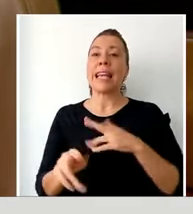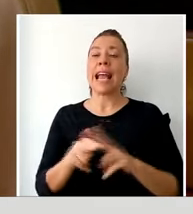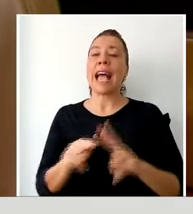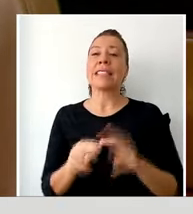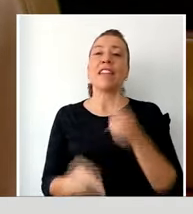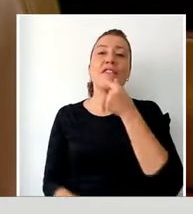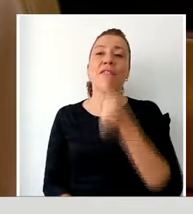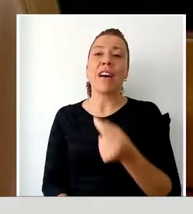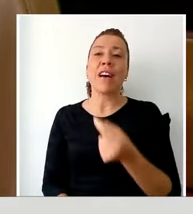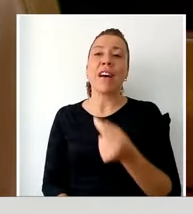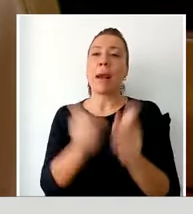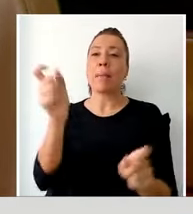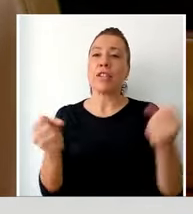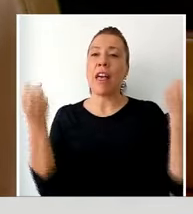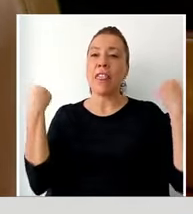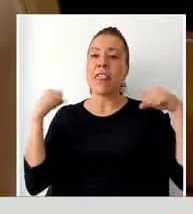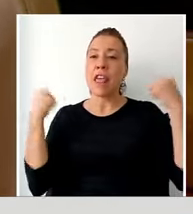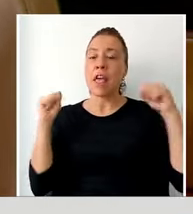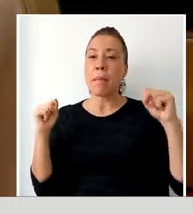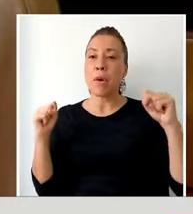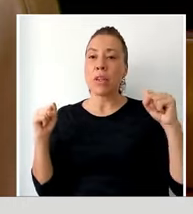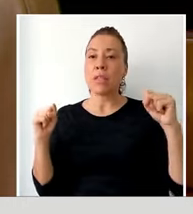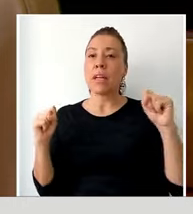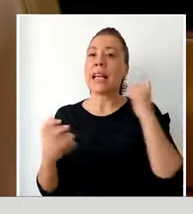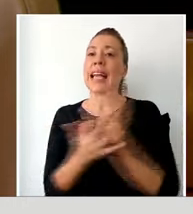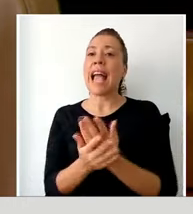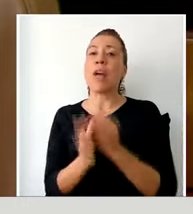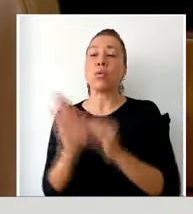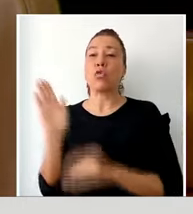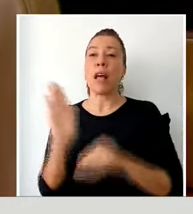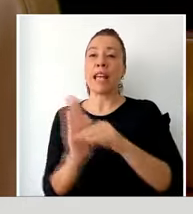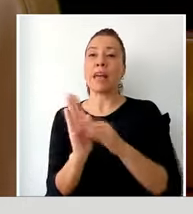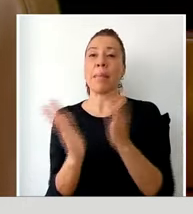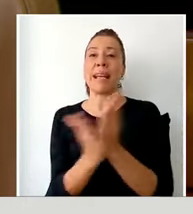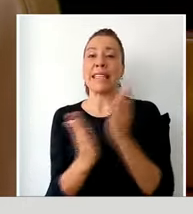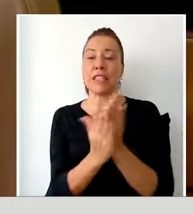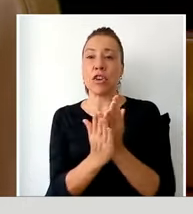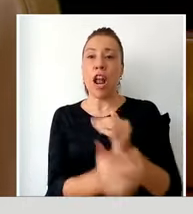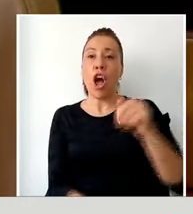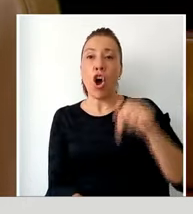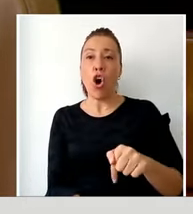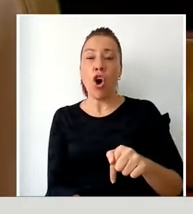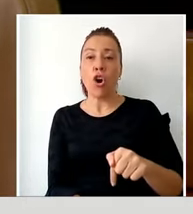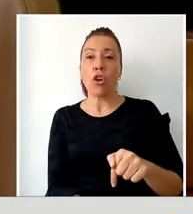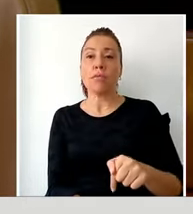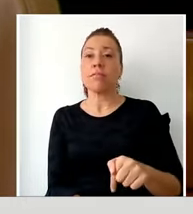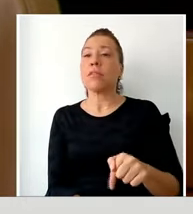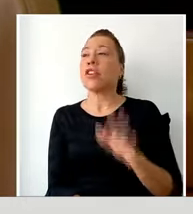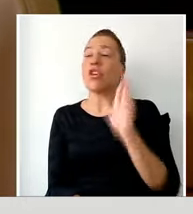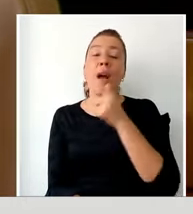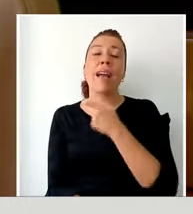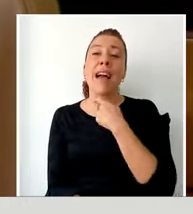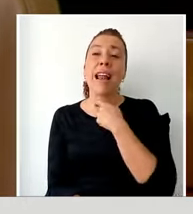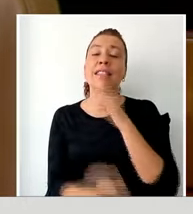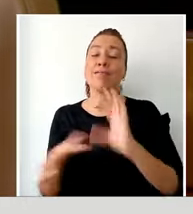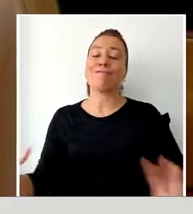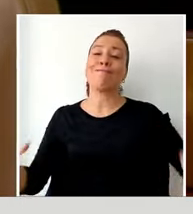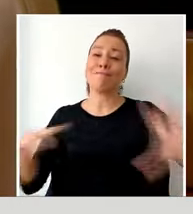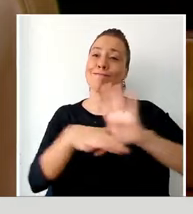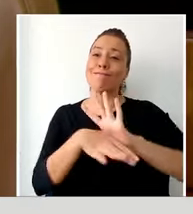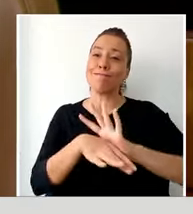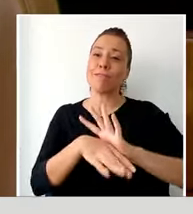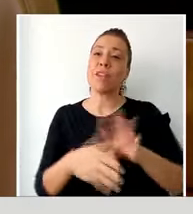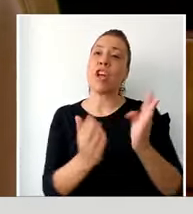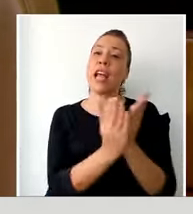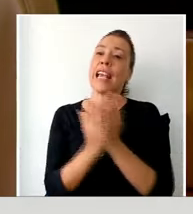aquellos deportistas que se encuentran en plena etapa escolar y que hoy en día no tienen asegurada la compatibilidad entre sus estudios y